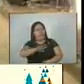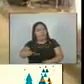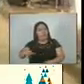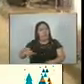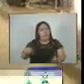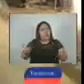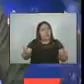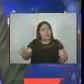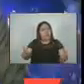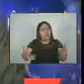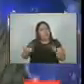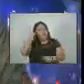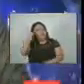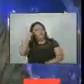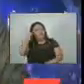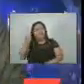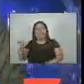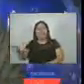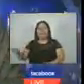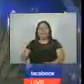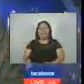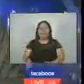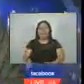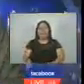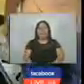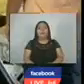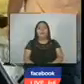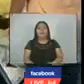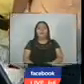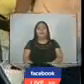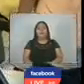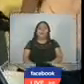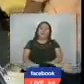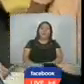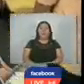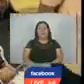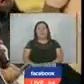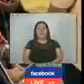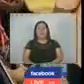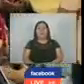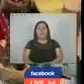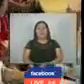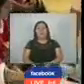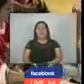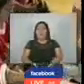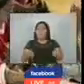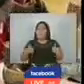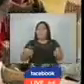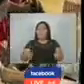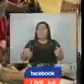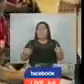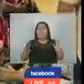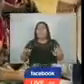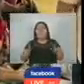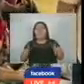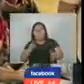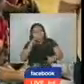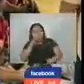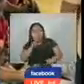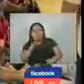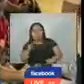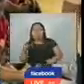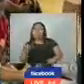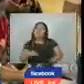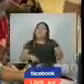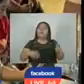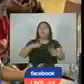que ya visitan este lugar? Escuchemos. Bueno, me parece fantástico porque bastantes personas podemos